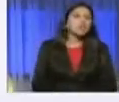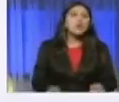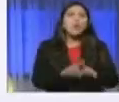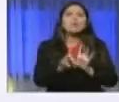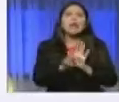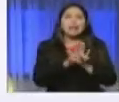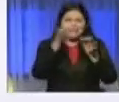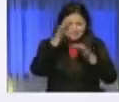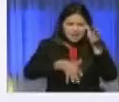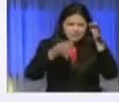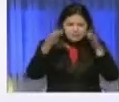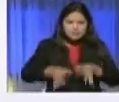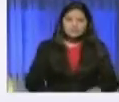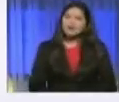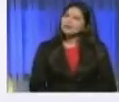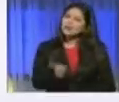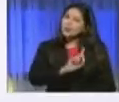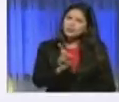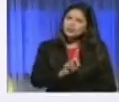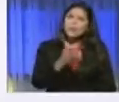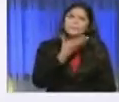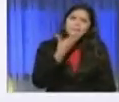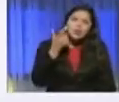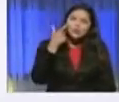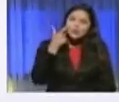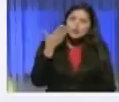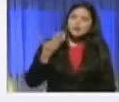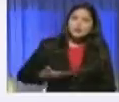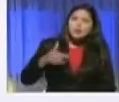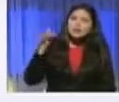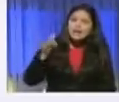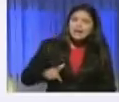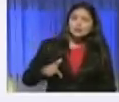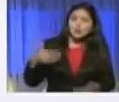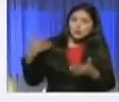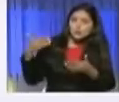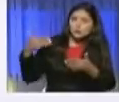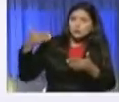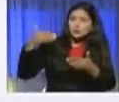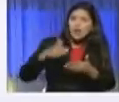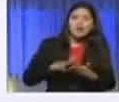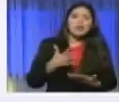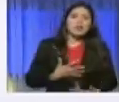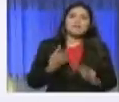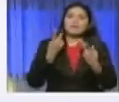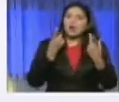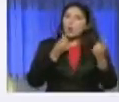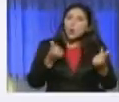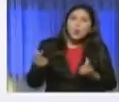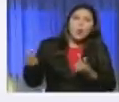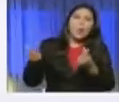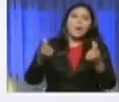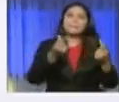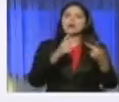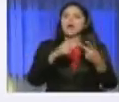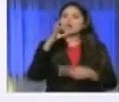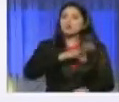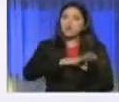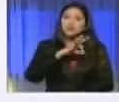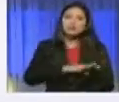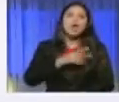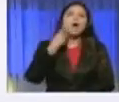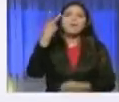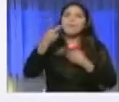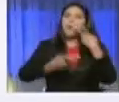no sea así, ¿vale? Valoremos lo que hemos logrado en todos los campos de la vida económica, social,